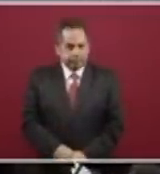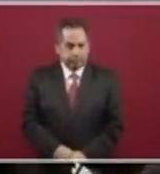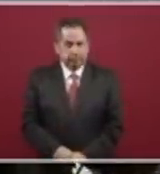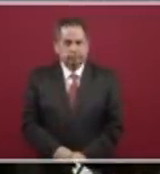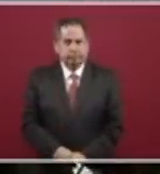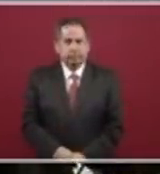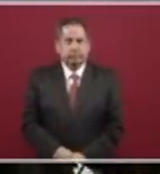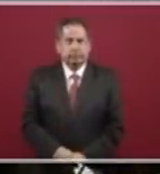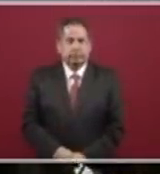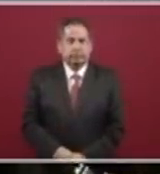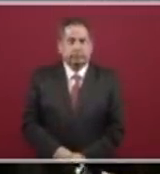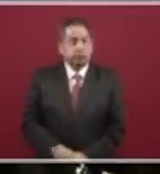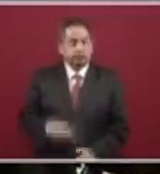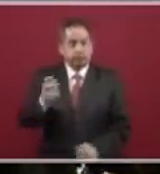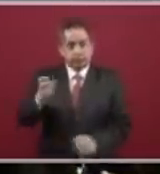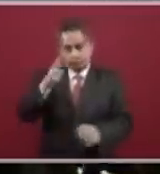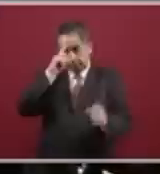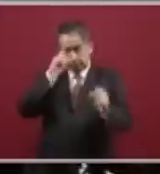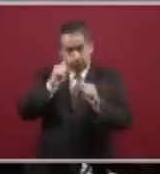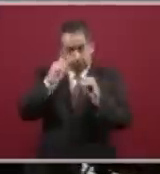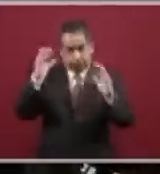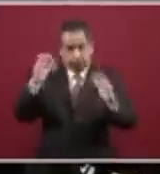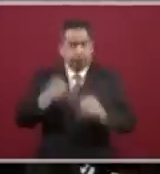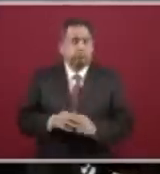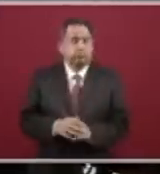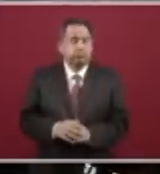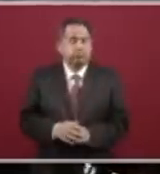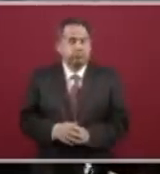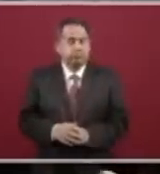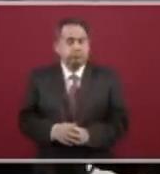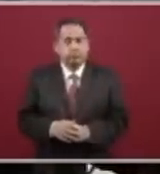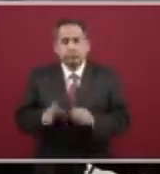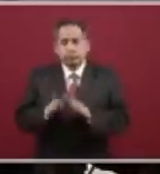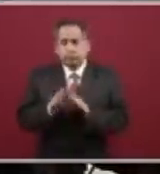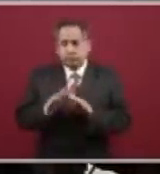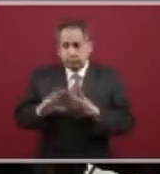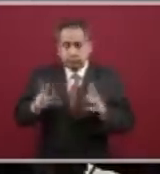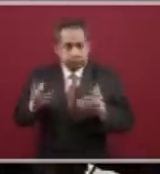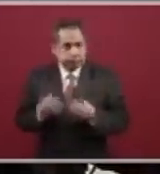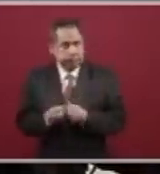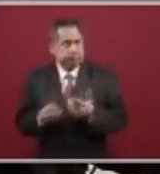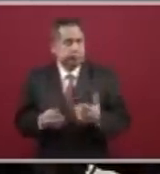bueno pues esa es una visión de conjunto